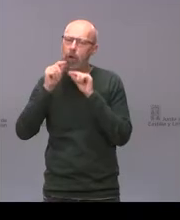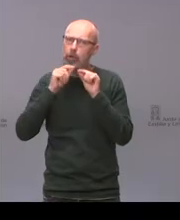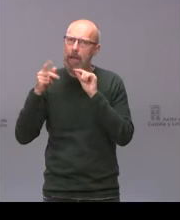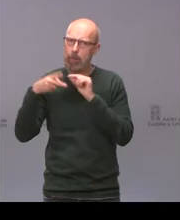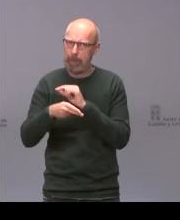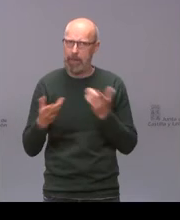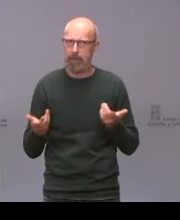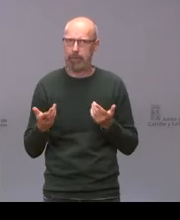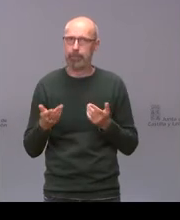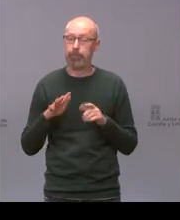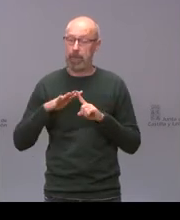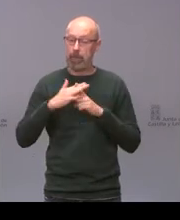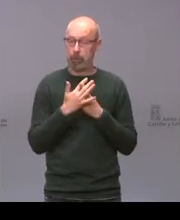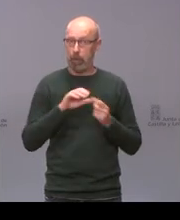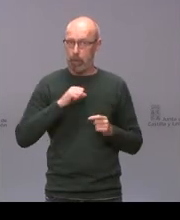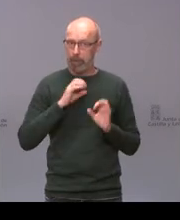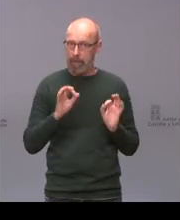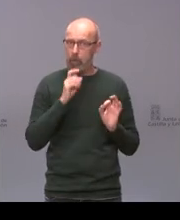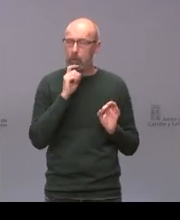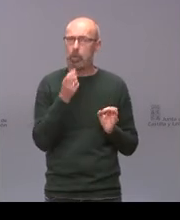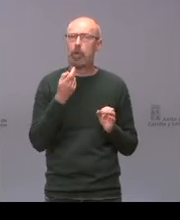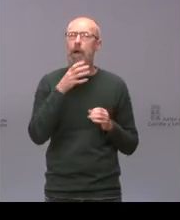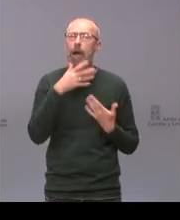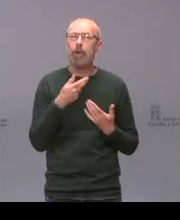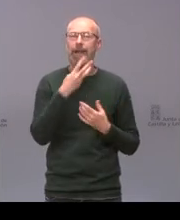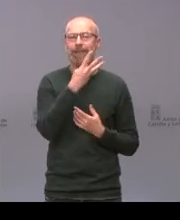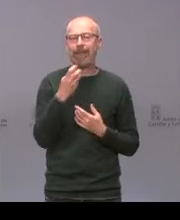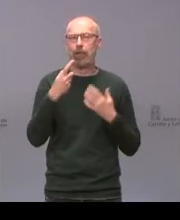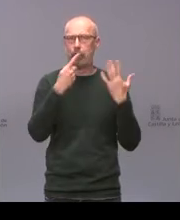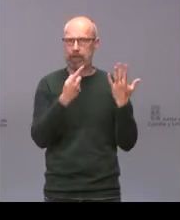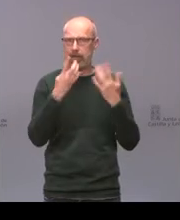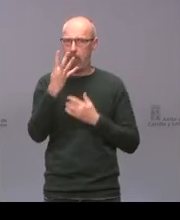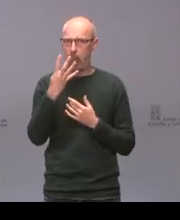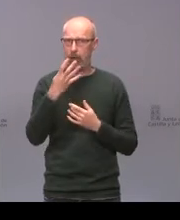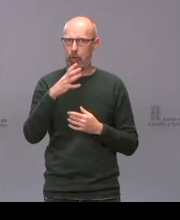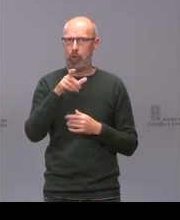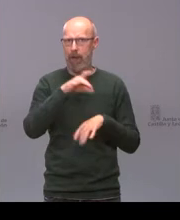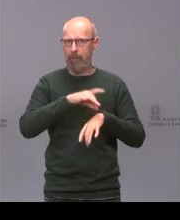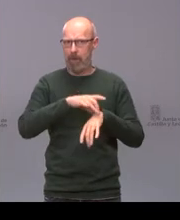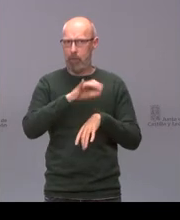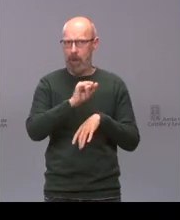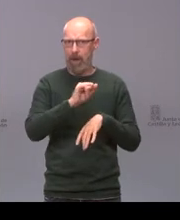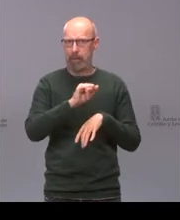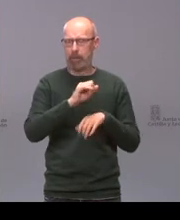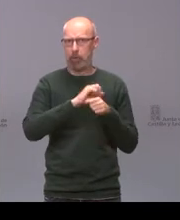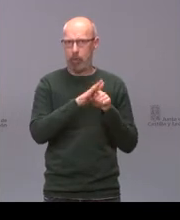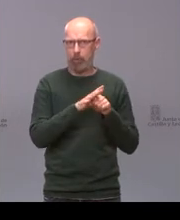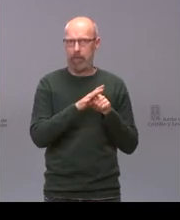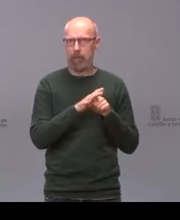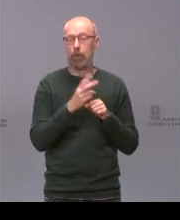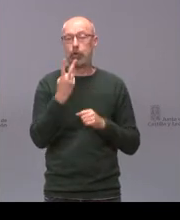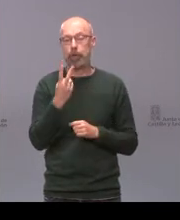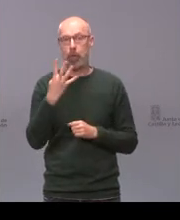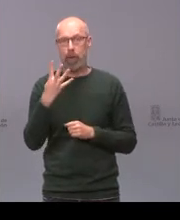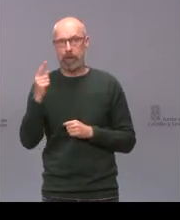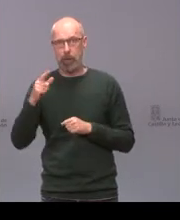hospitalaria, en estos momentos tenemos 364 pacientes por COVID ingresados, 241 están